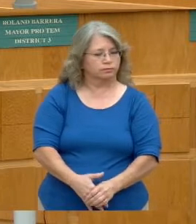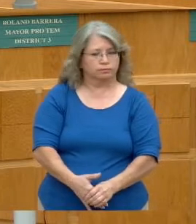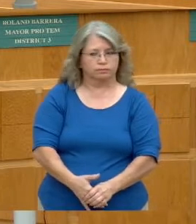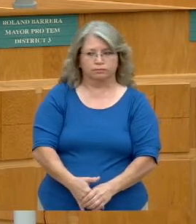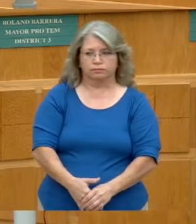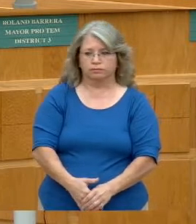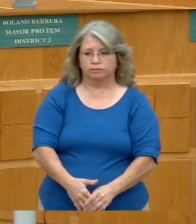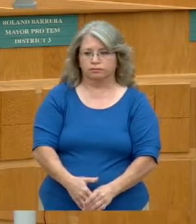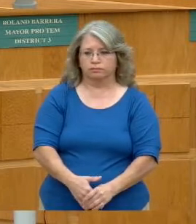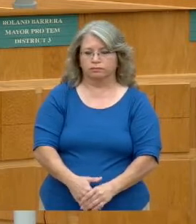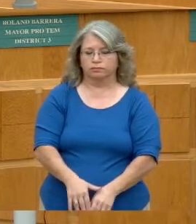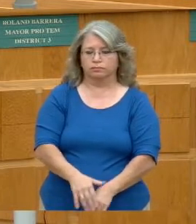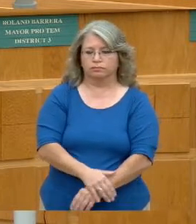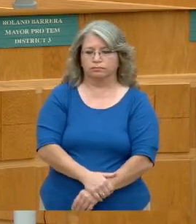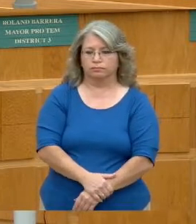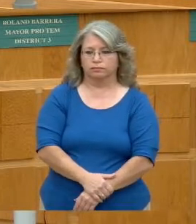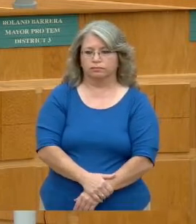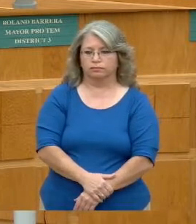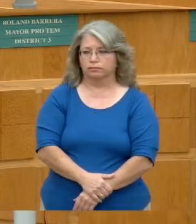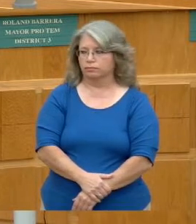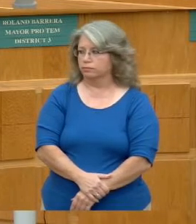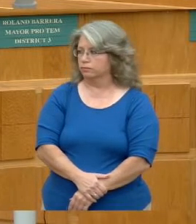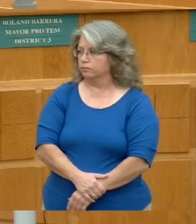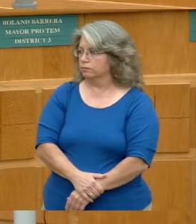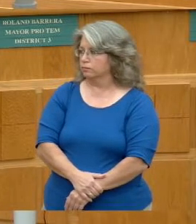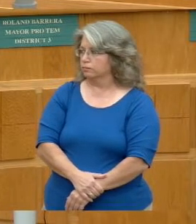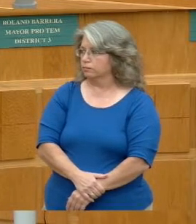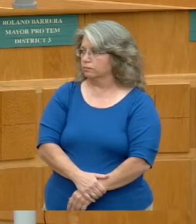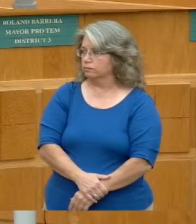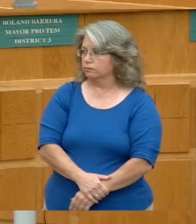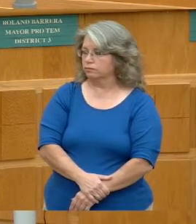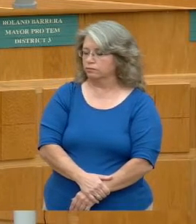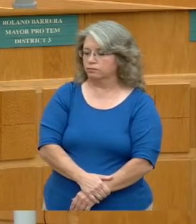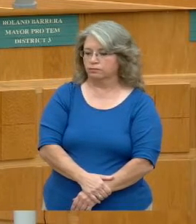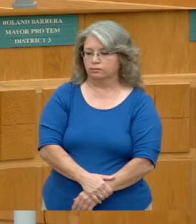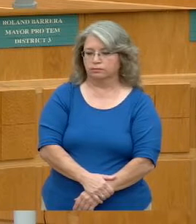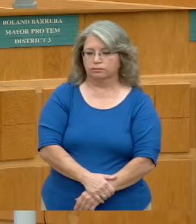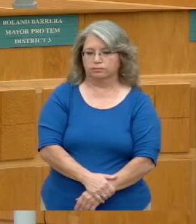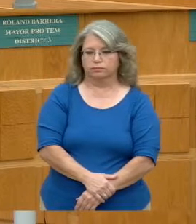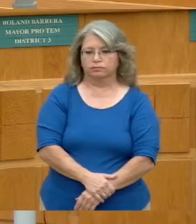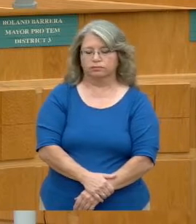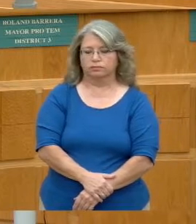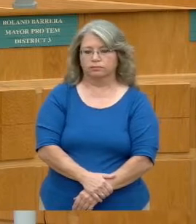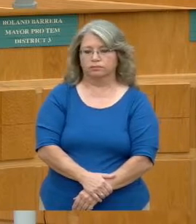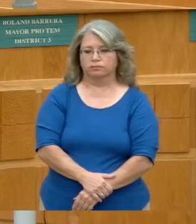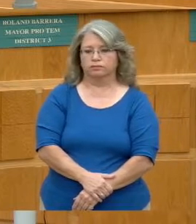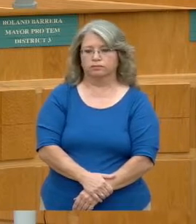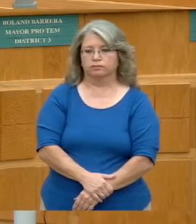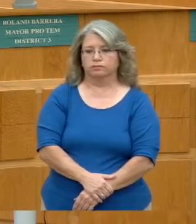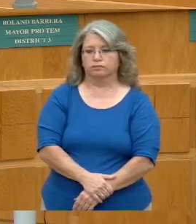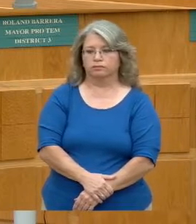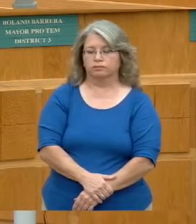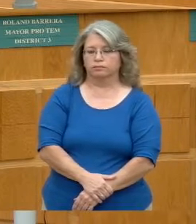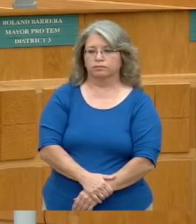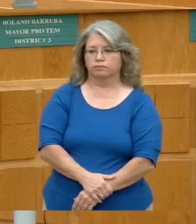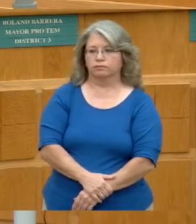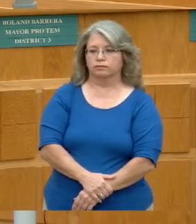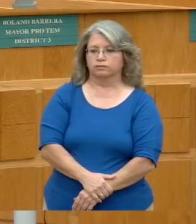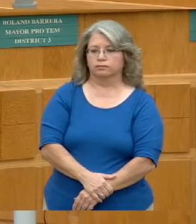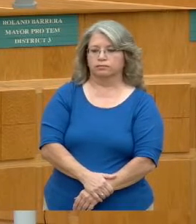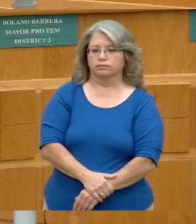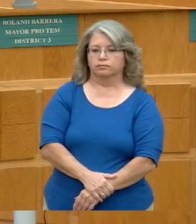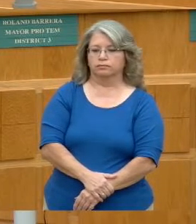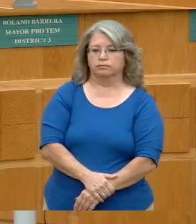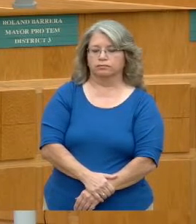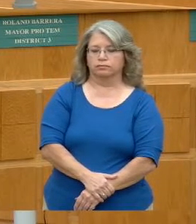pedir que si va a la playa utilice bloqueador solar. Manténgase seguro, tome suficiente agua, mantenga la playa limpia y libre de basura. En